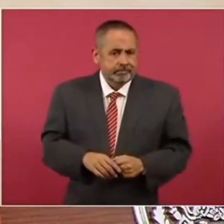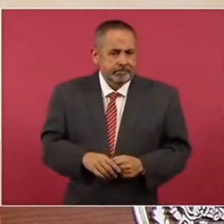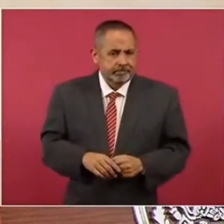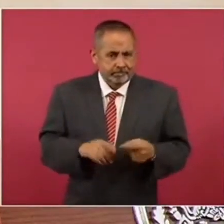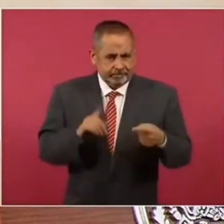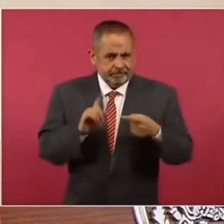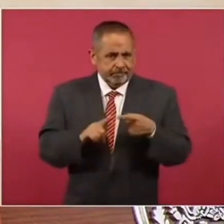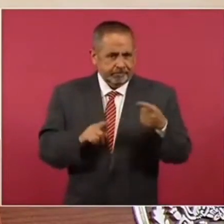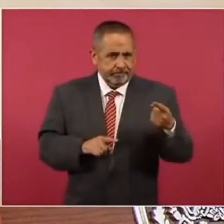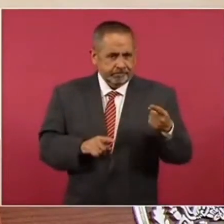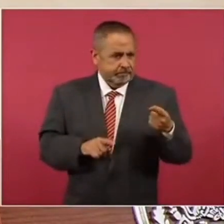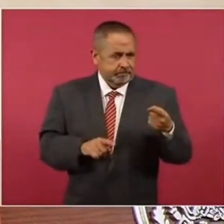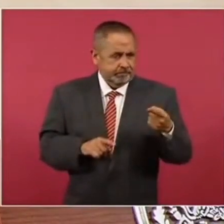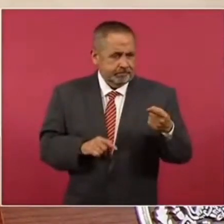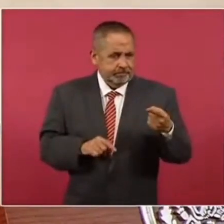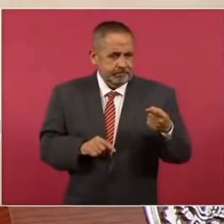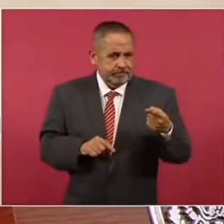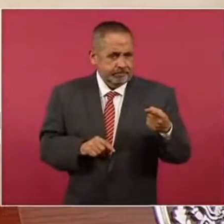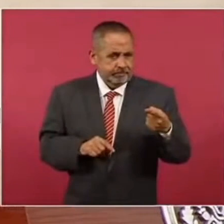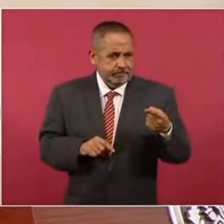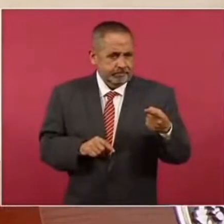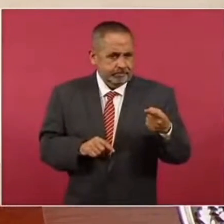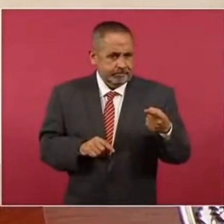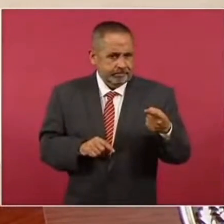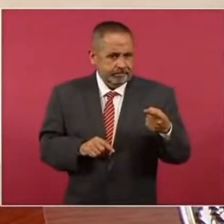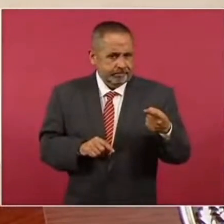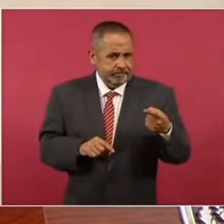que sean buenos